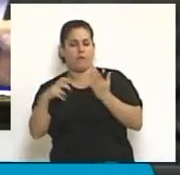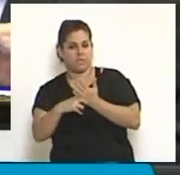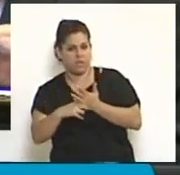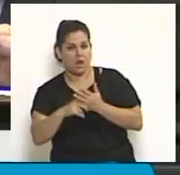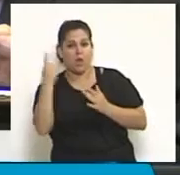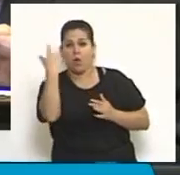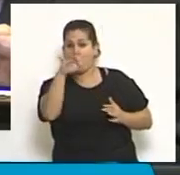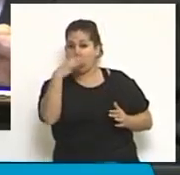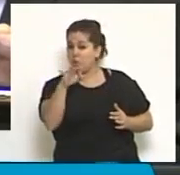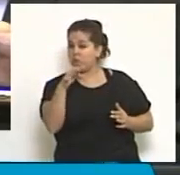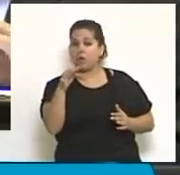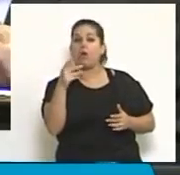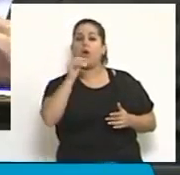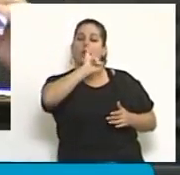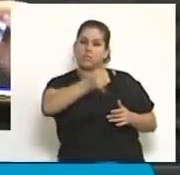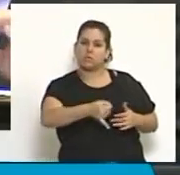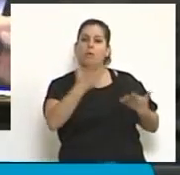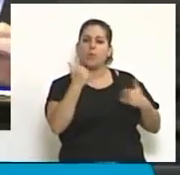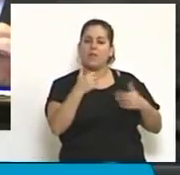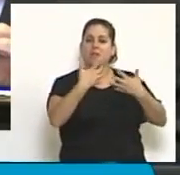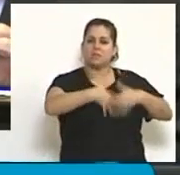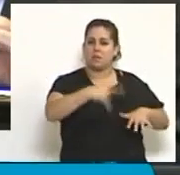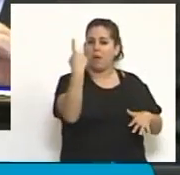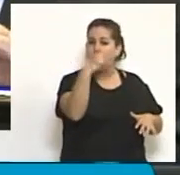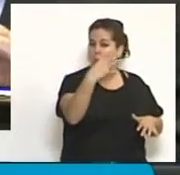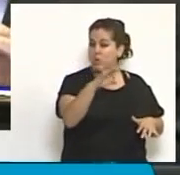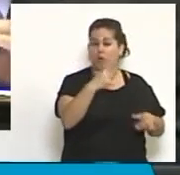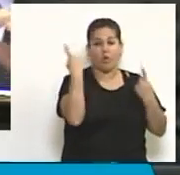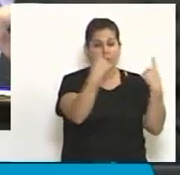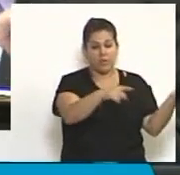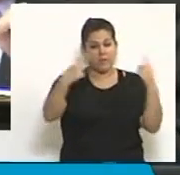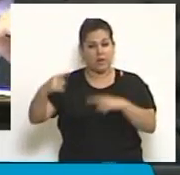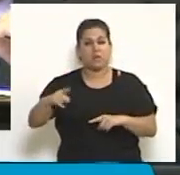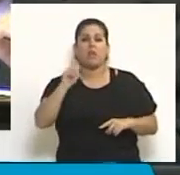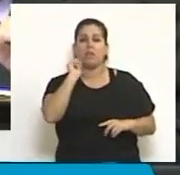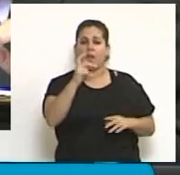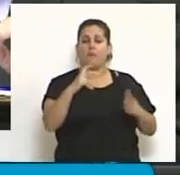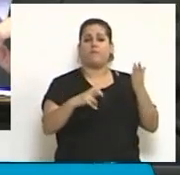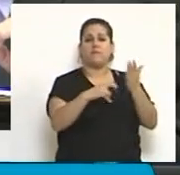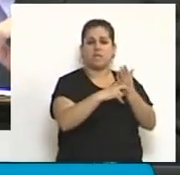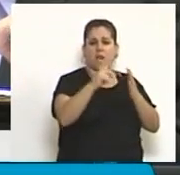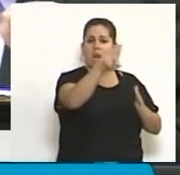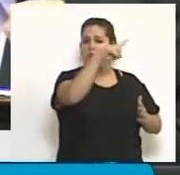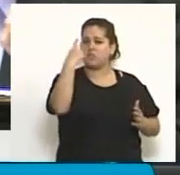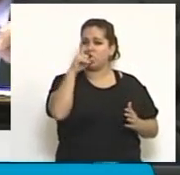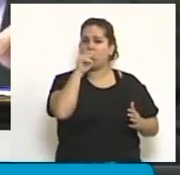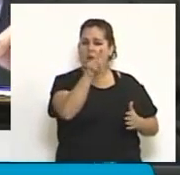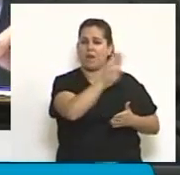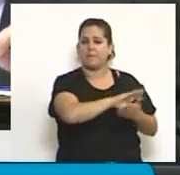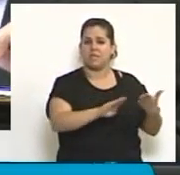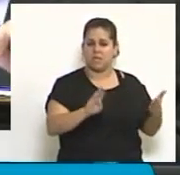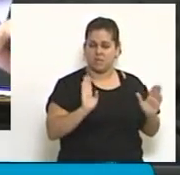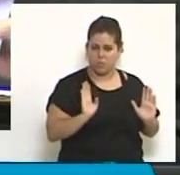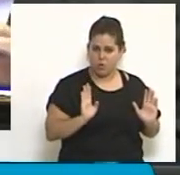El único magistrado del cual se dispone un sistema único y diferente del resto es el Fiscal Nacional de Investigaciones